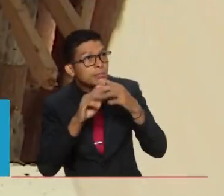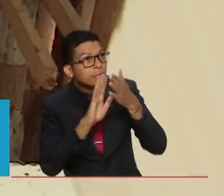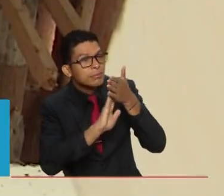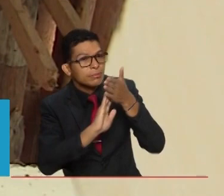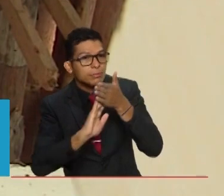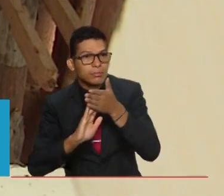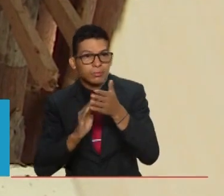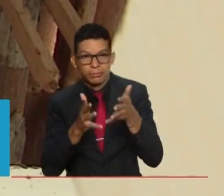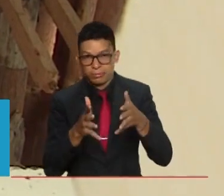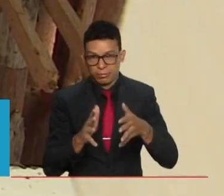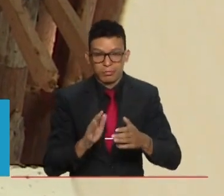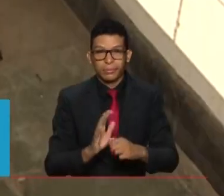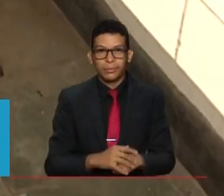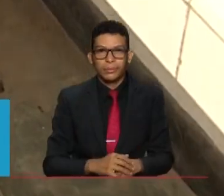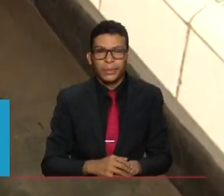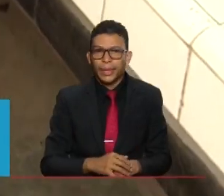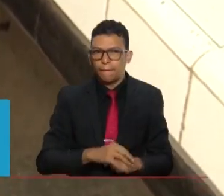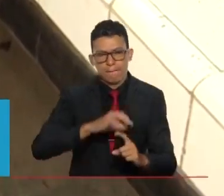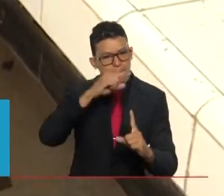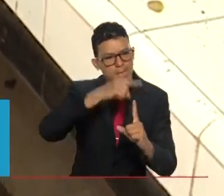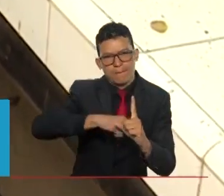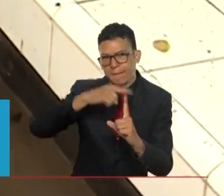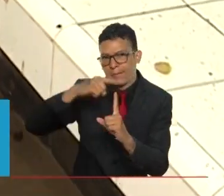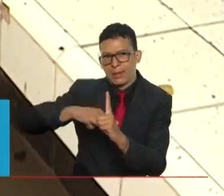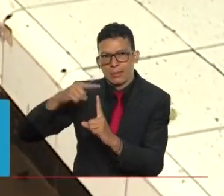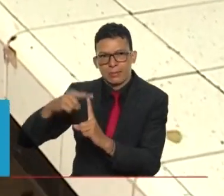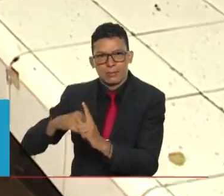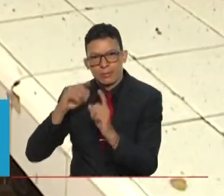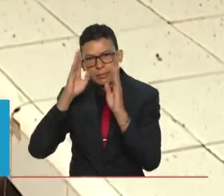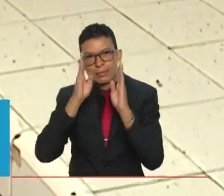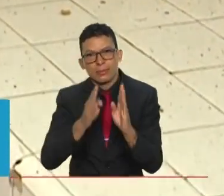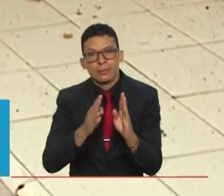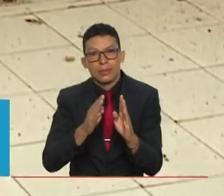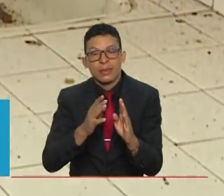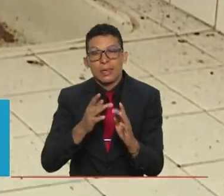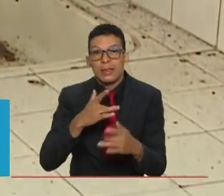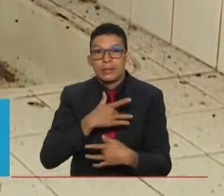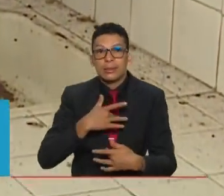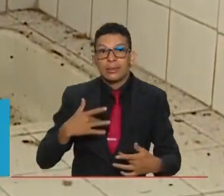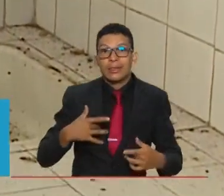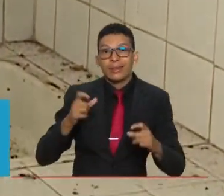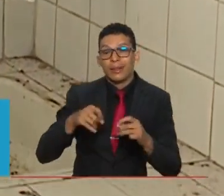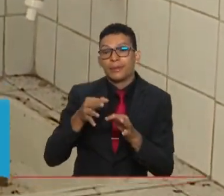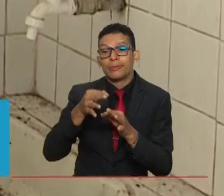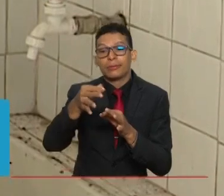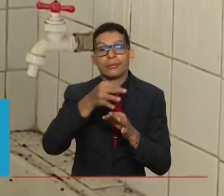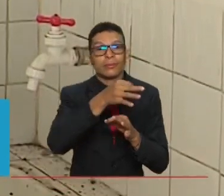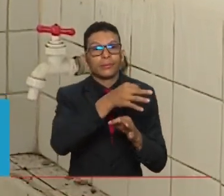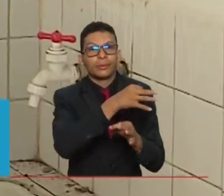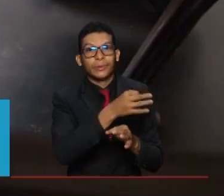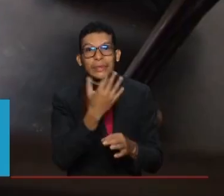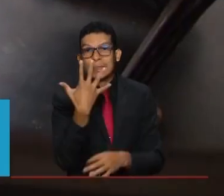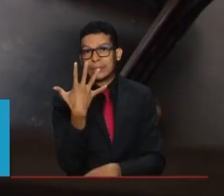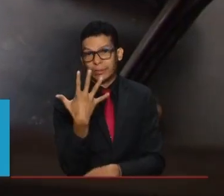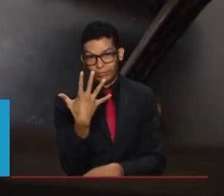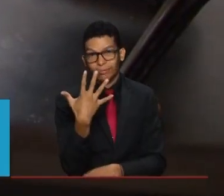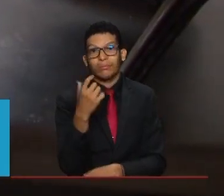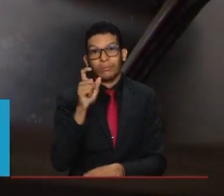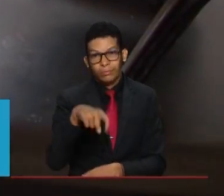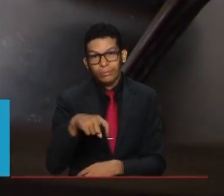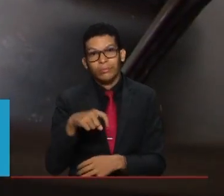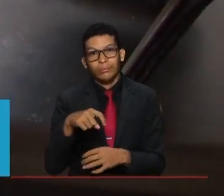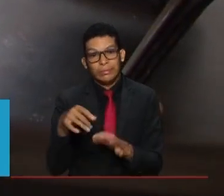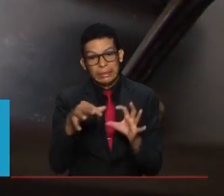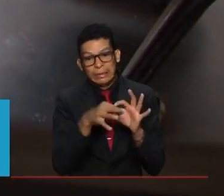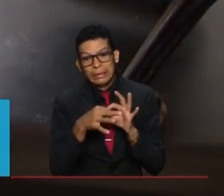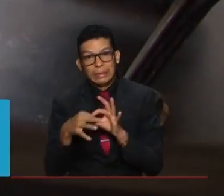servicio. La atención es mensual porque el personal de salud debe atender 5 veredas más casi en simultánea. ¿Es como no tener